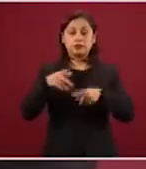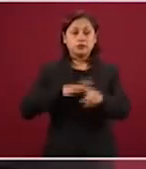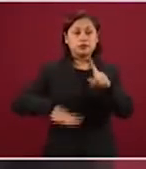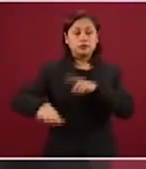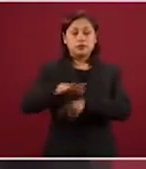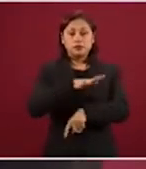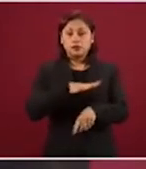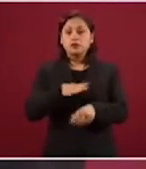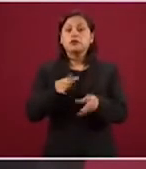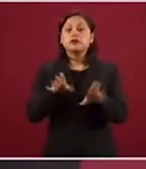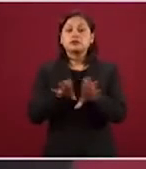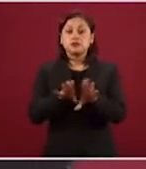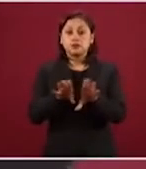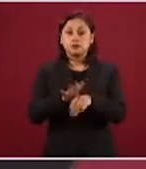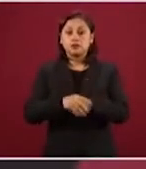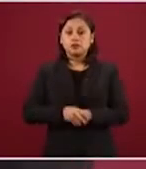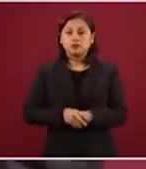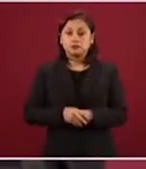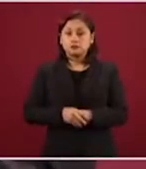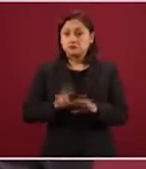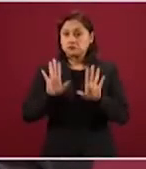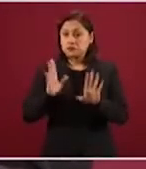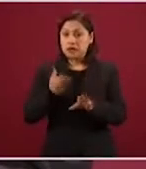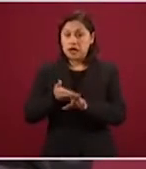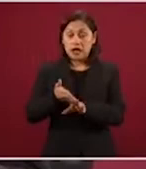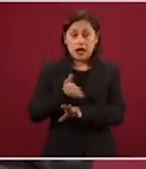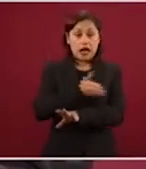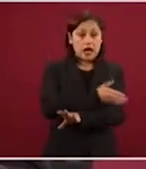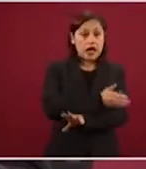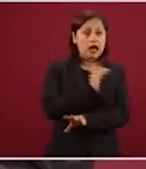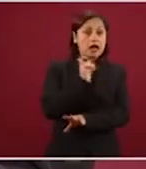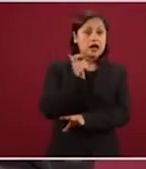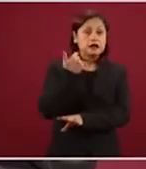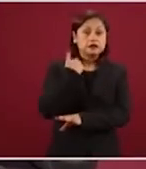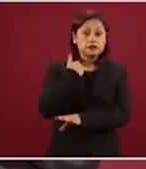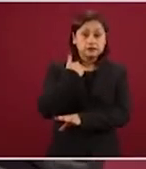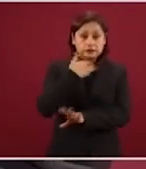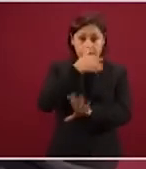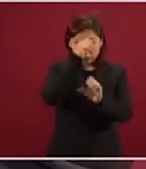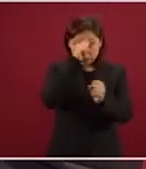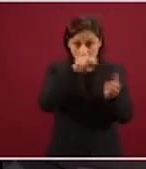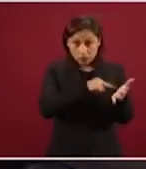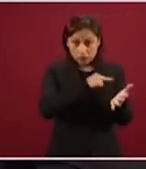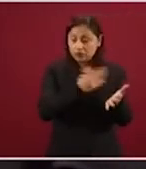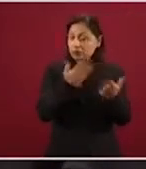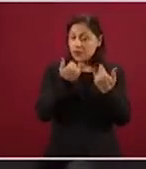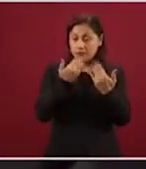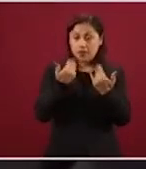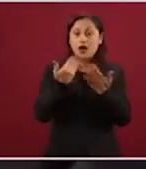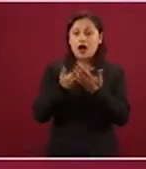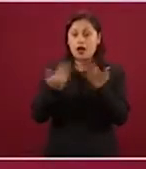Eso no estaba en el acuerdo, en el tratado anterior. Y hay un tercer